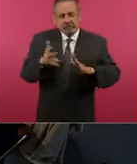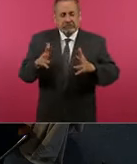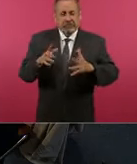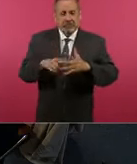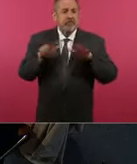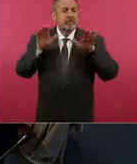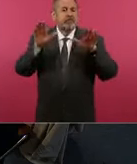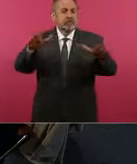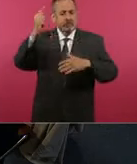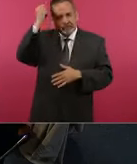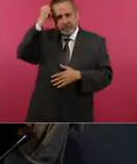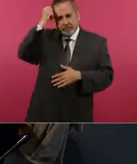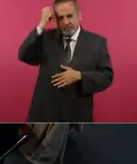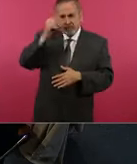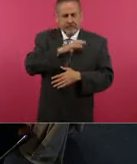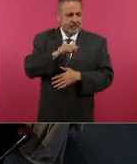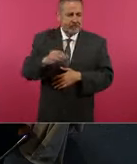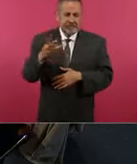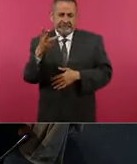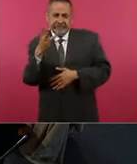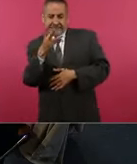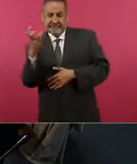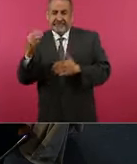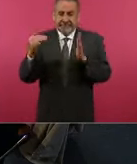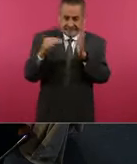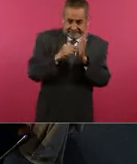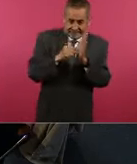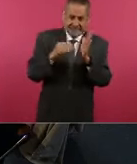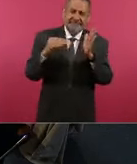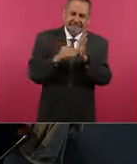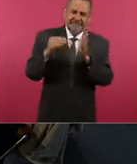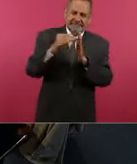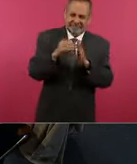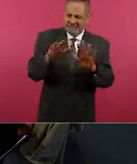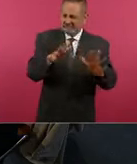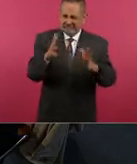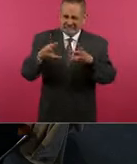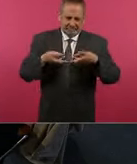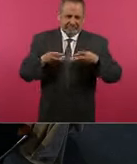en el aeropuerto de Texcoco 300,000 millones.